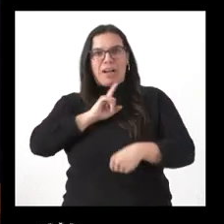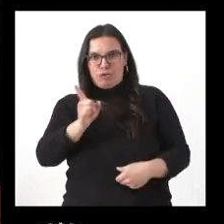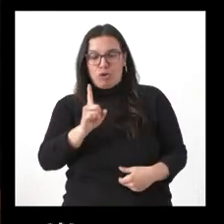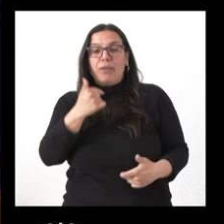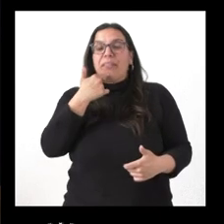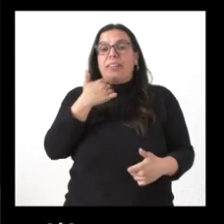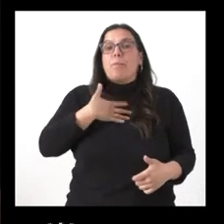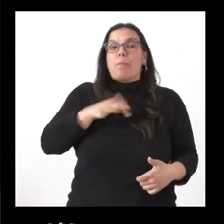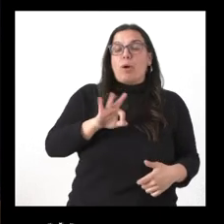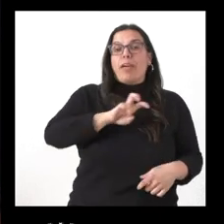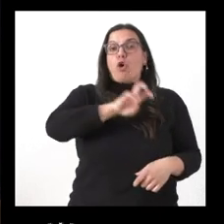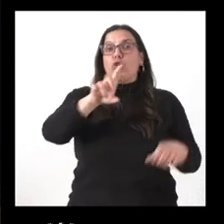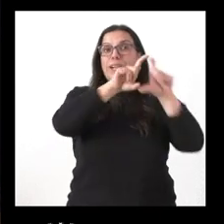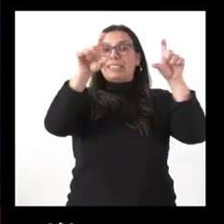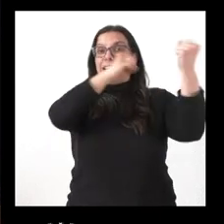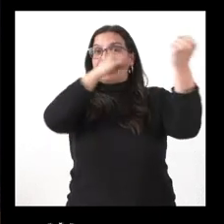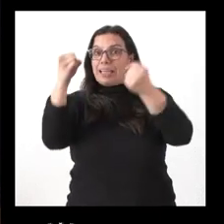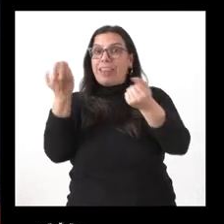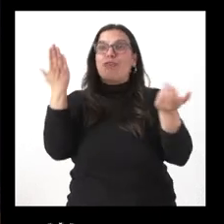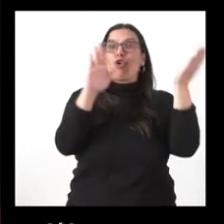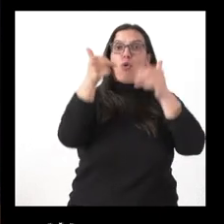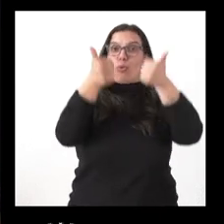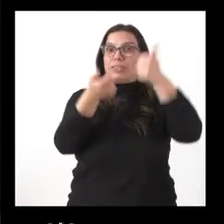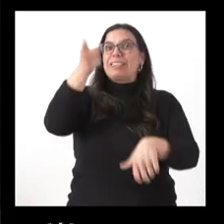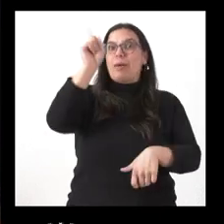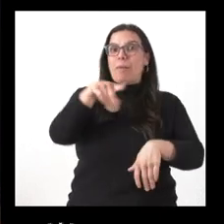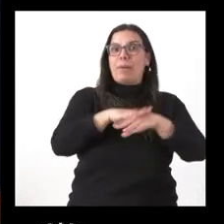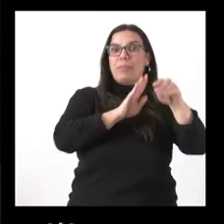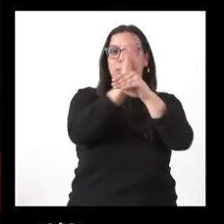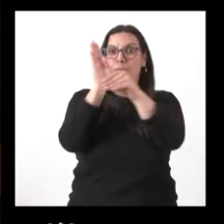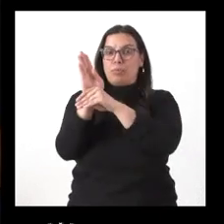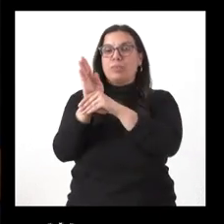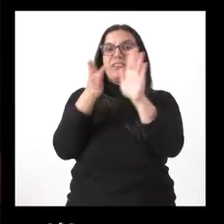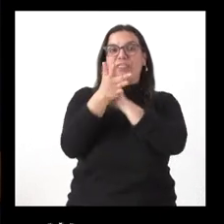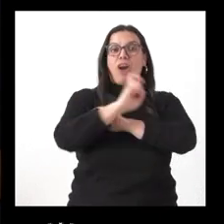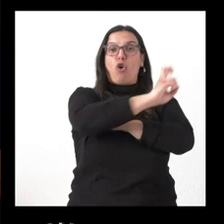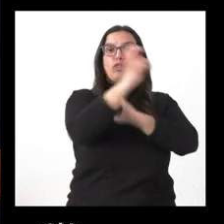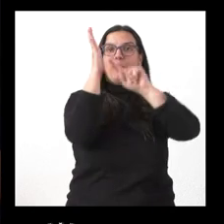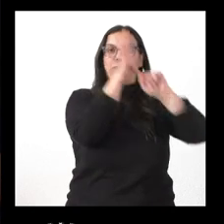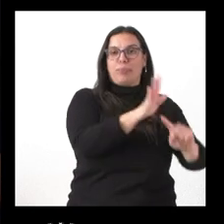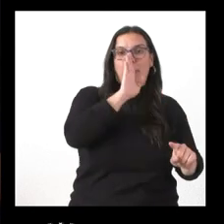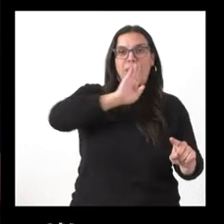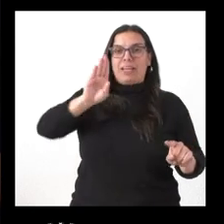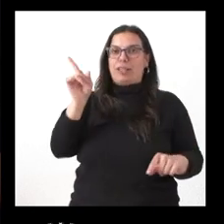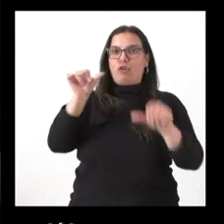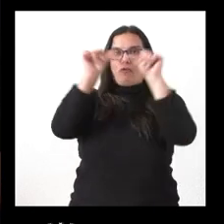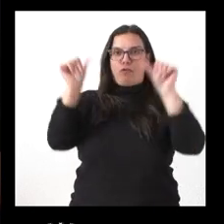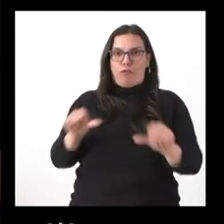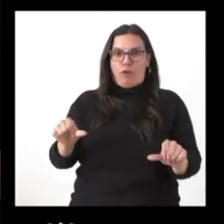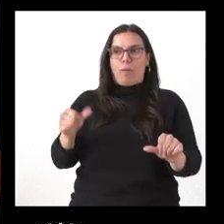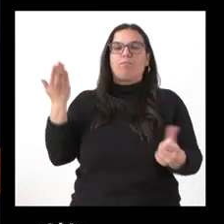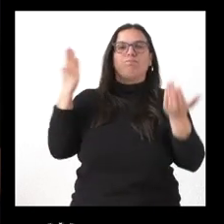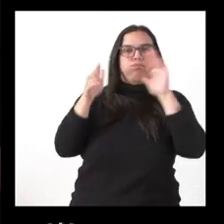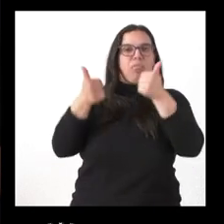haber algunas otras entidades que pudieran participar esas ayudas y por tanto a la línea de la ayuda directa no sea la más adecuada si uno algún procedimiento de